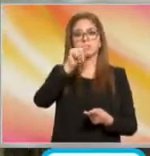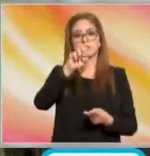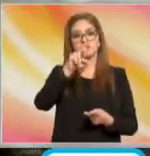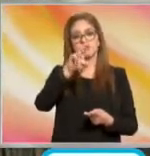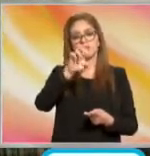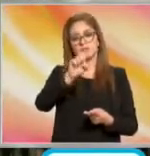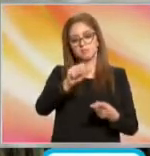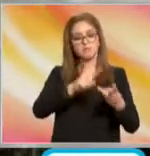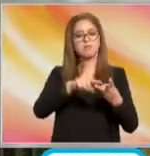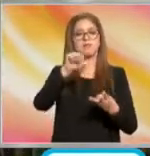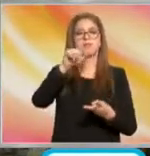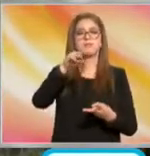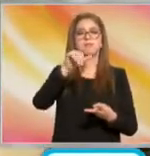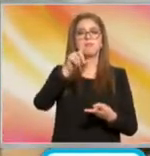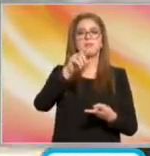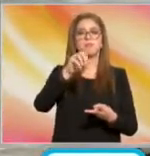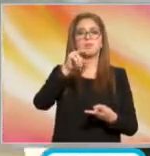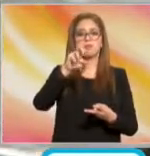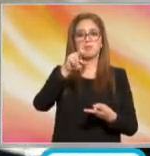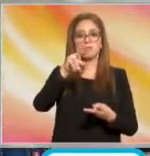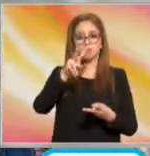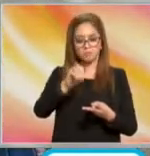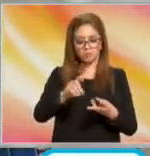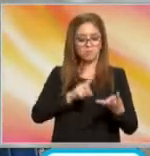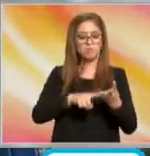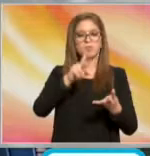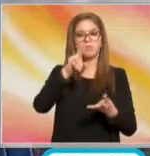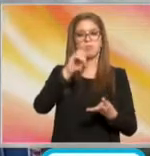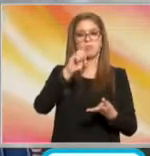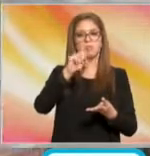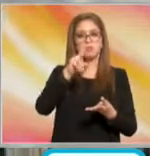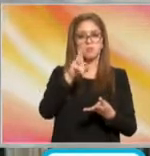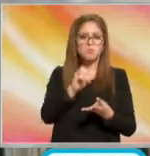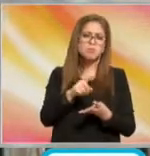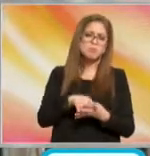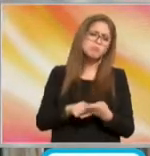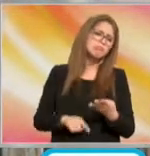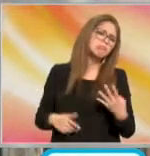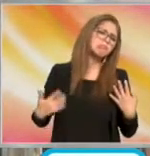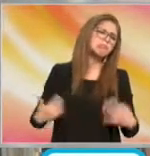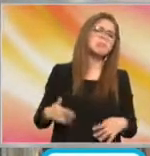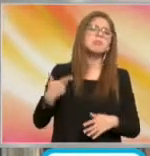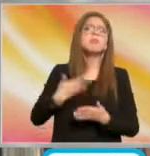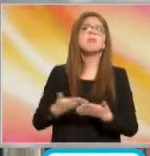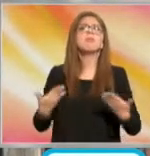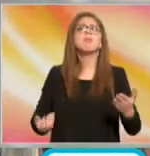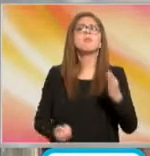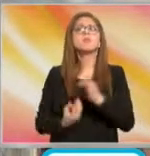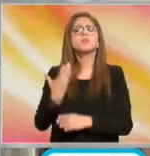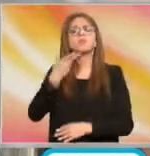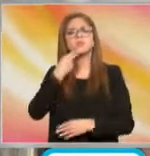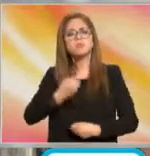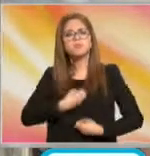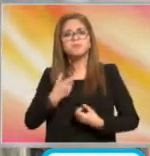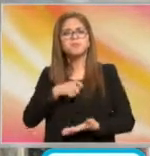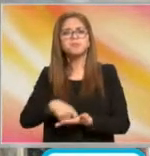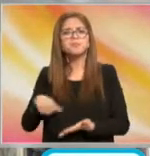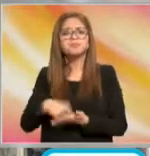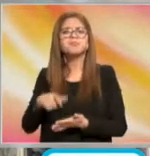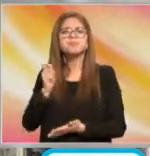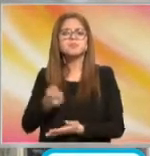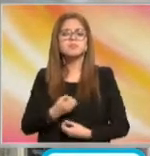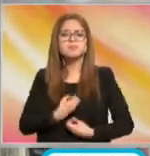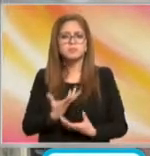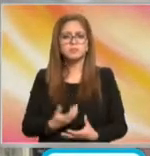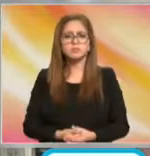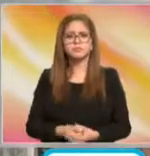Cruz. Amado Nervo, Rosario Castellanos. Sí. ¿Y de los actuales que consume la gente? Bueno, de